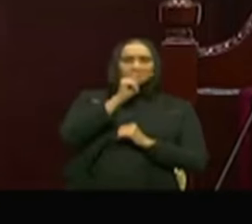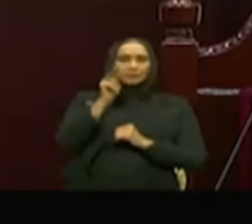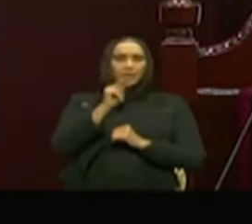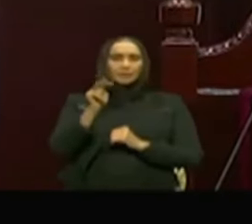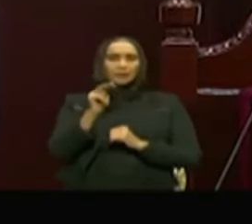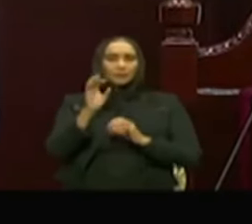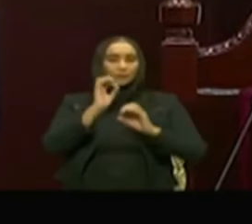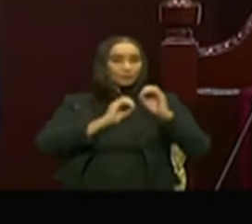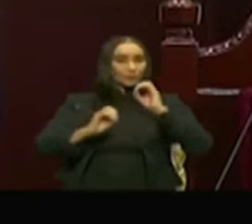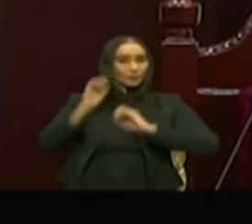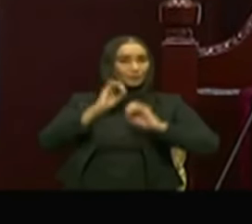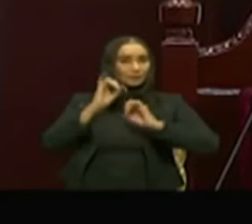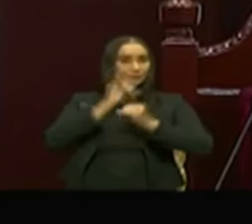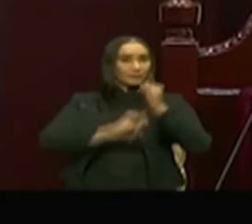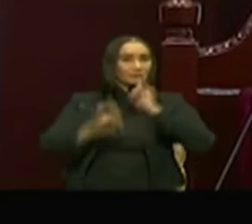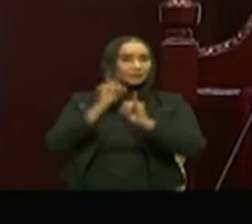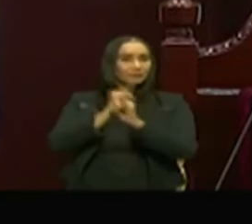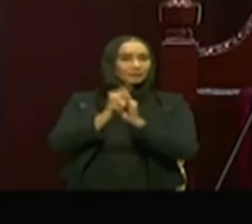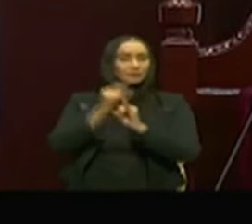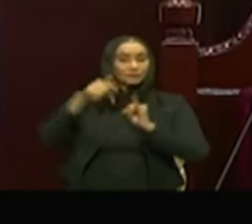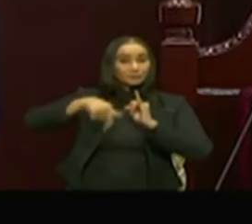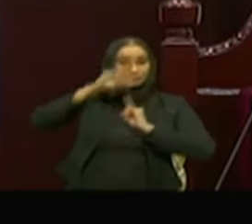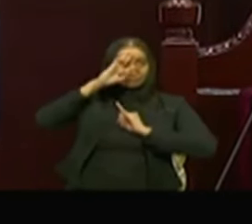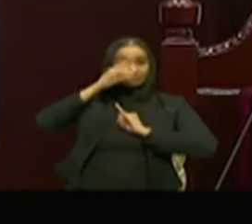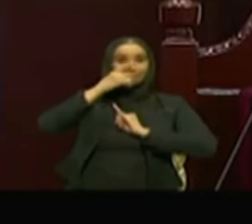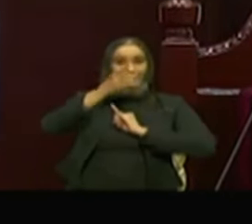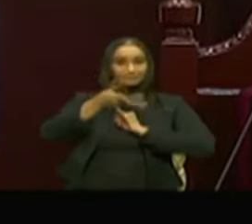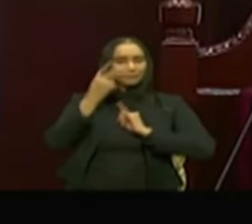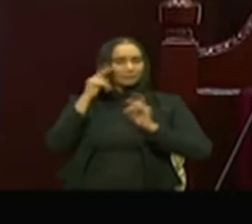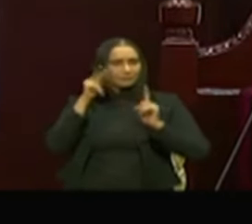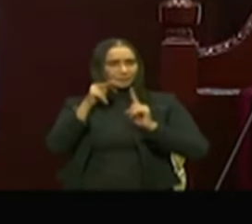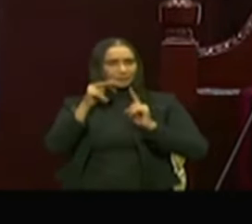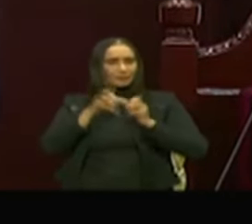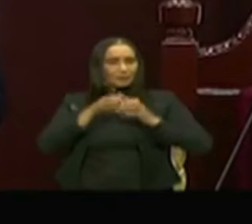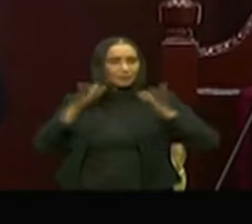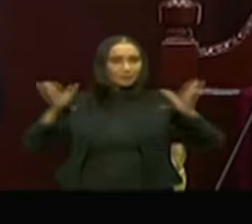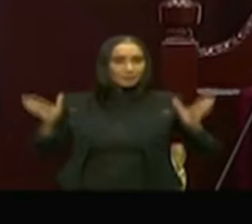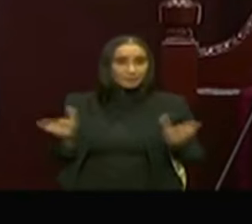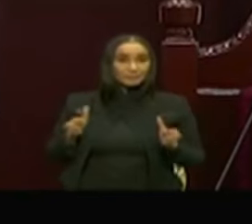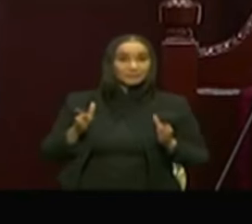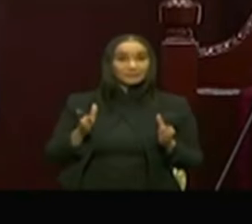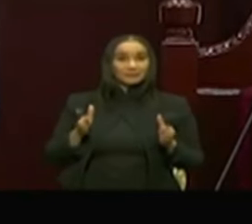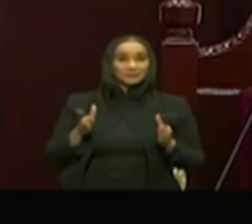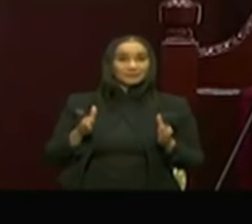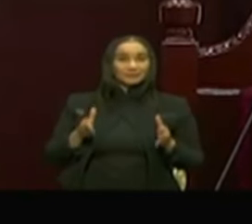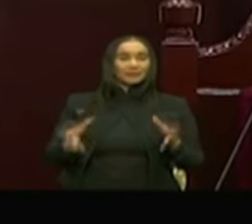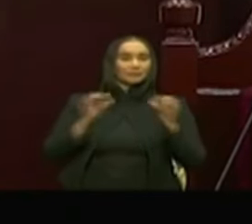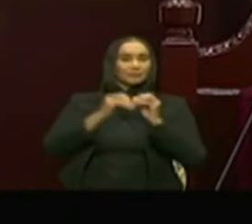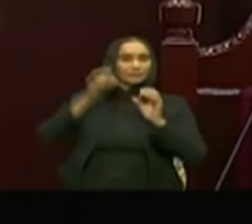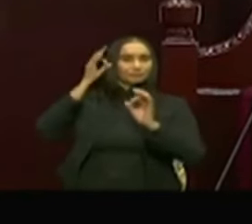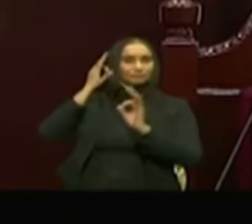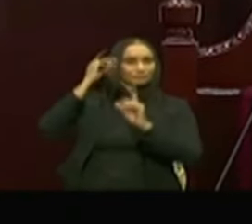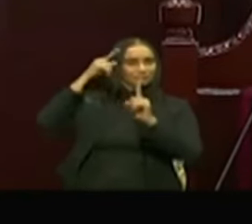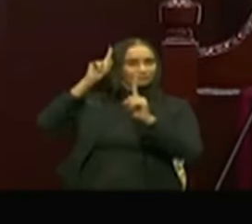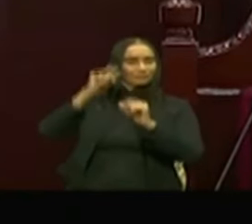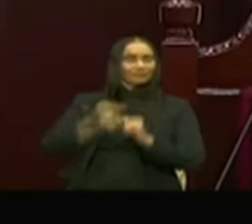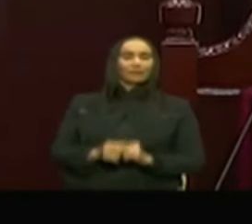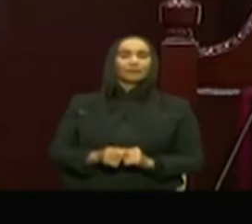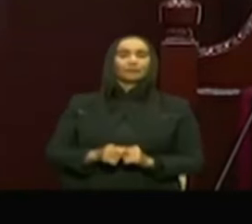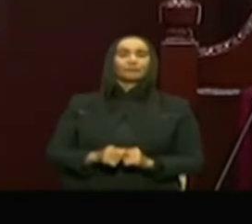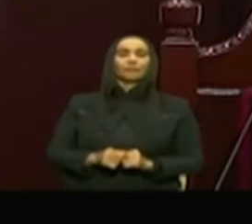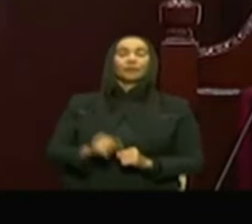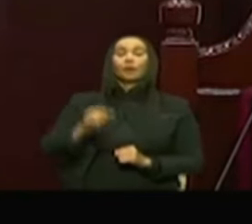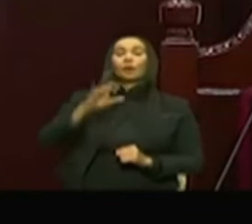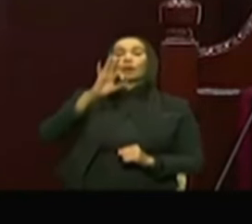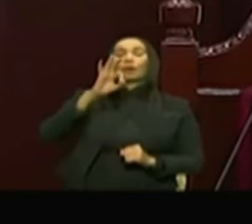los organismos internacionales sobre nosotros para tener una visión más amplia y, si se quiere, más objetiva? Según el